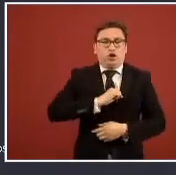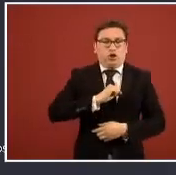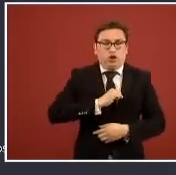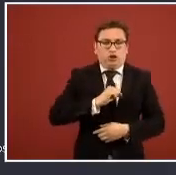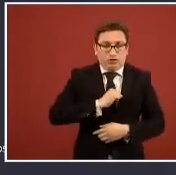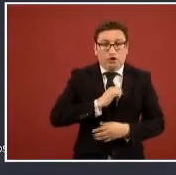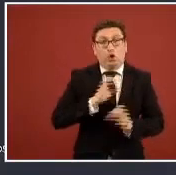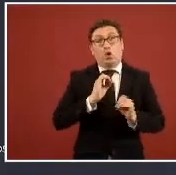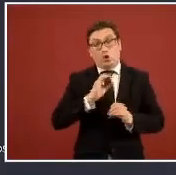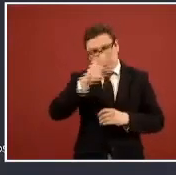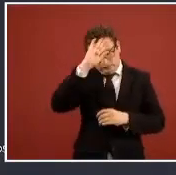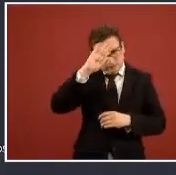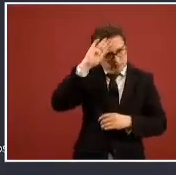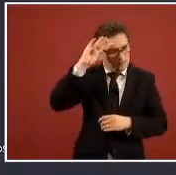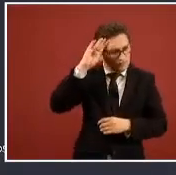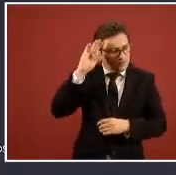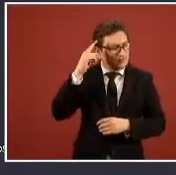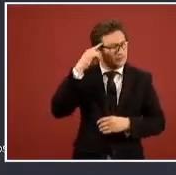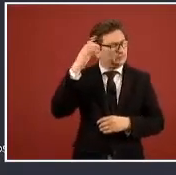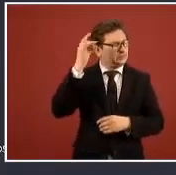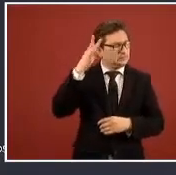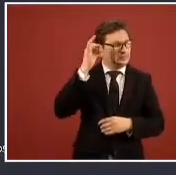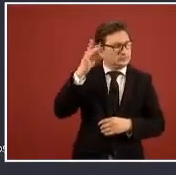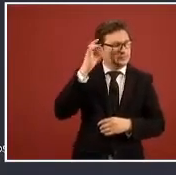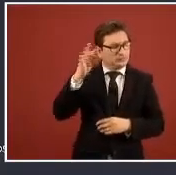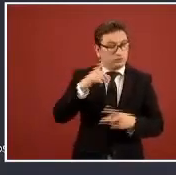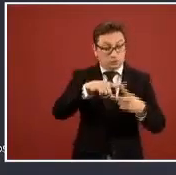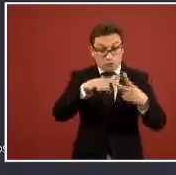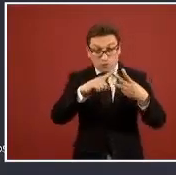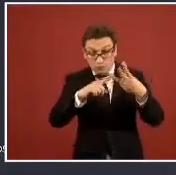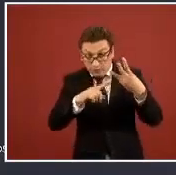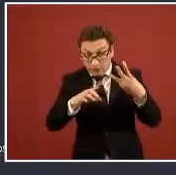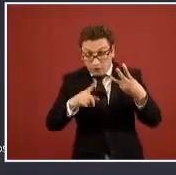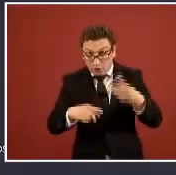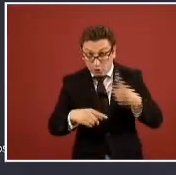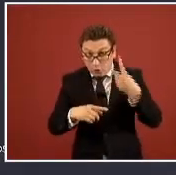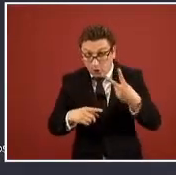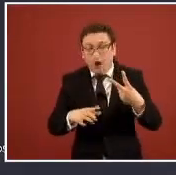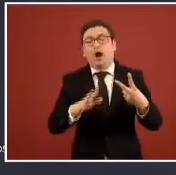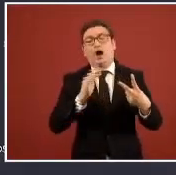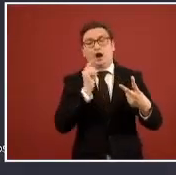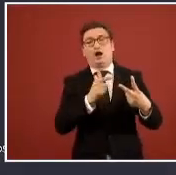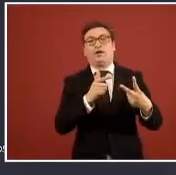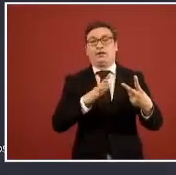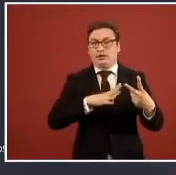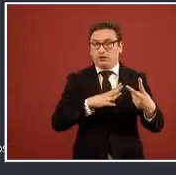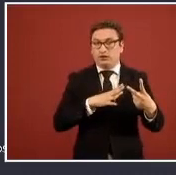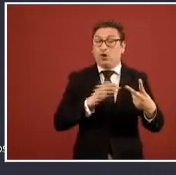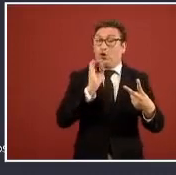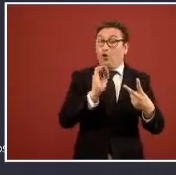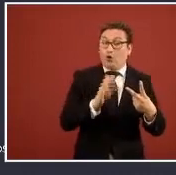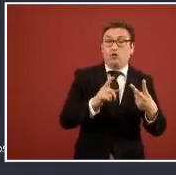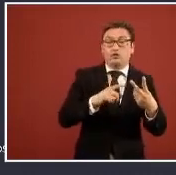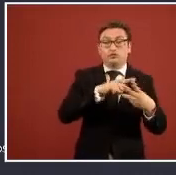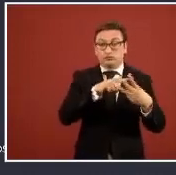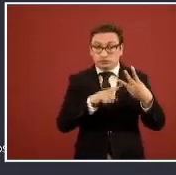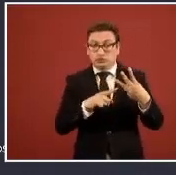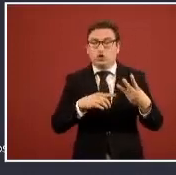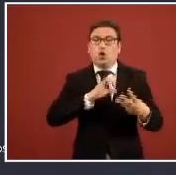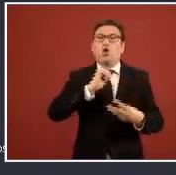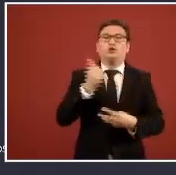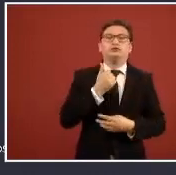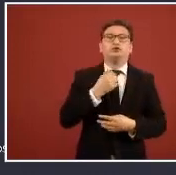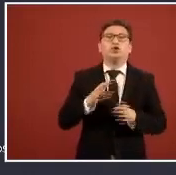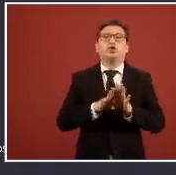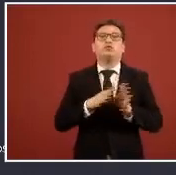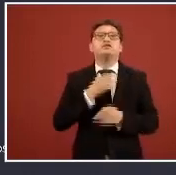o fiebre, dolor de cabeza. Debe cumplir con 2 de estos 3 y además cumplir con alguno de estos: ardor